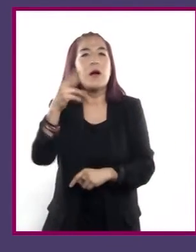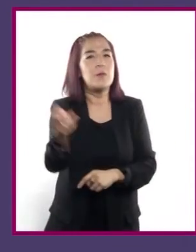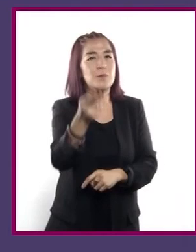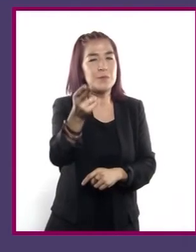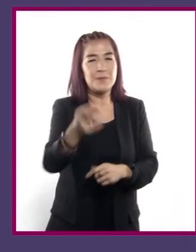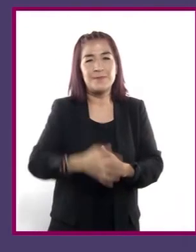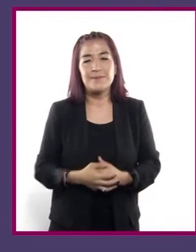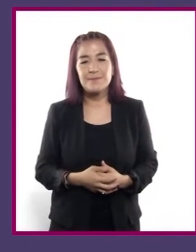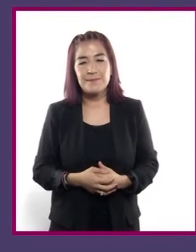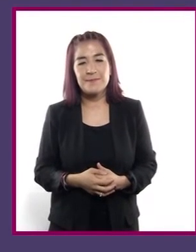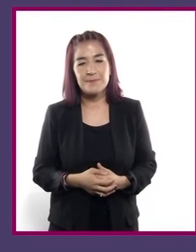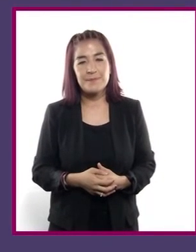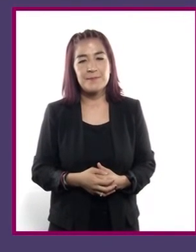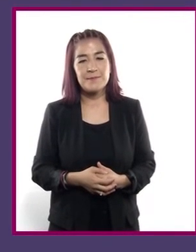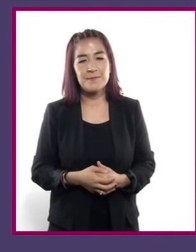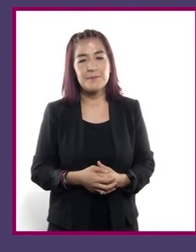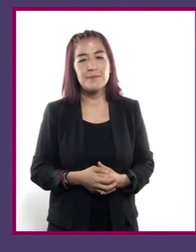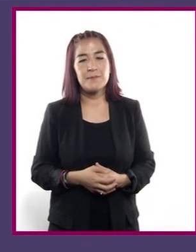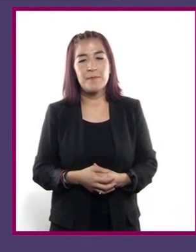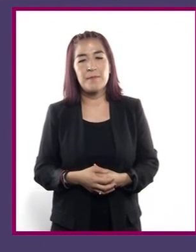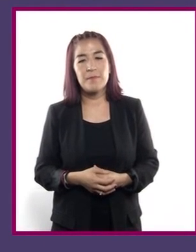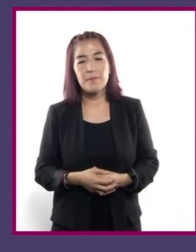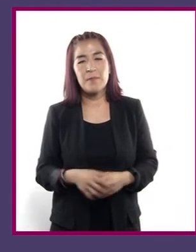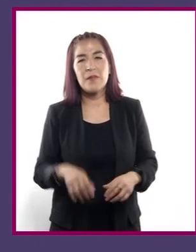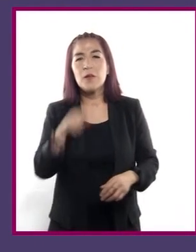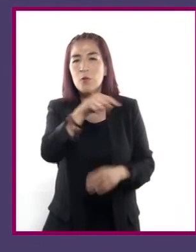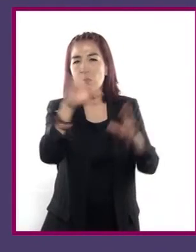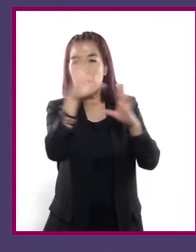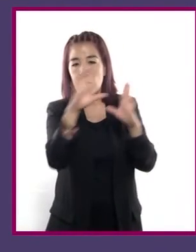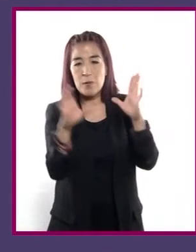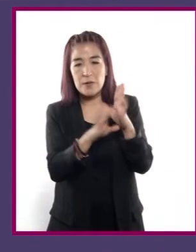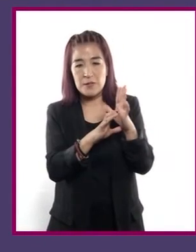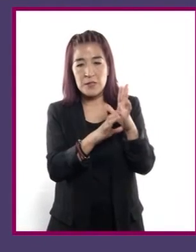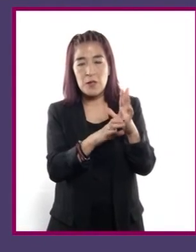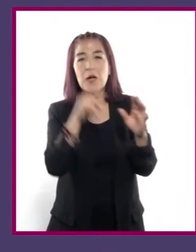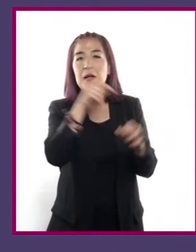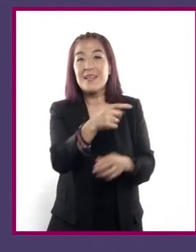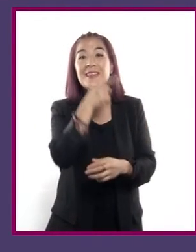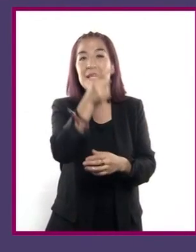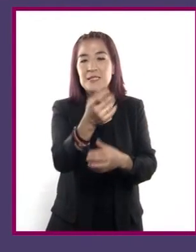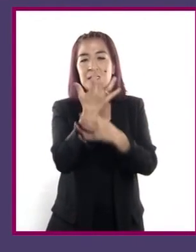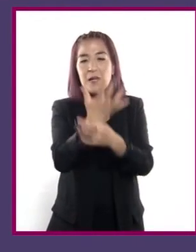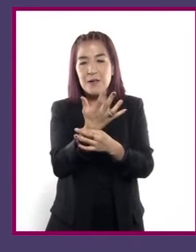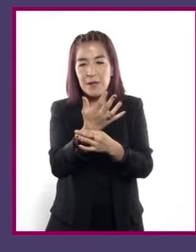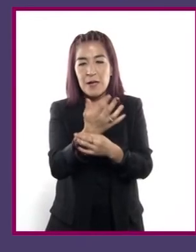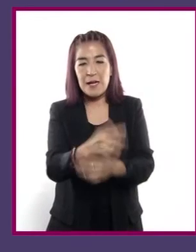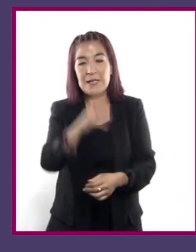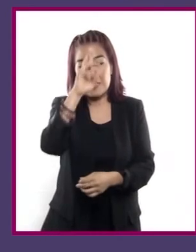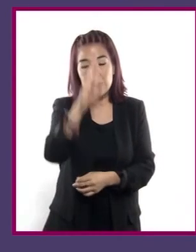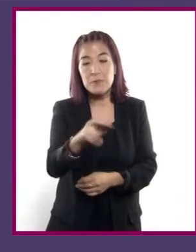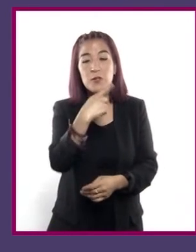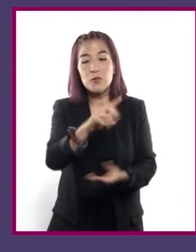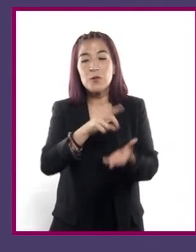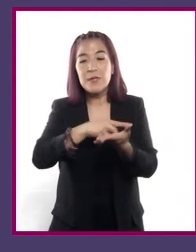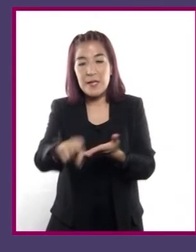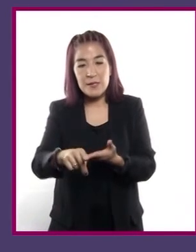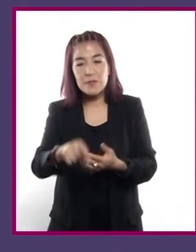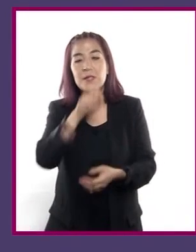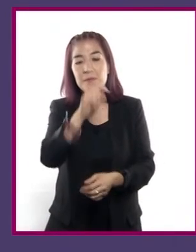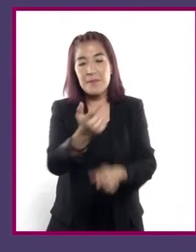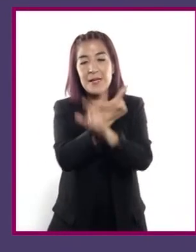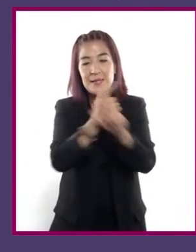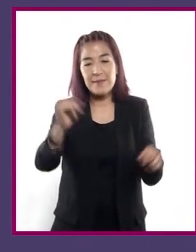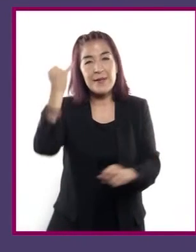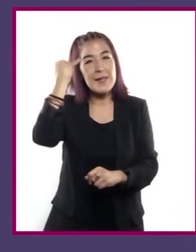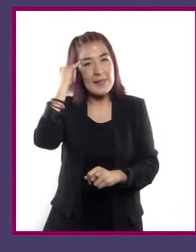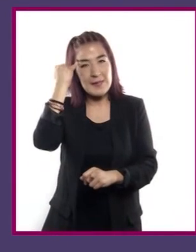ustedes? ¿Qué artículo de la Constitución garantiza el respeto a los derechos y